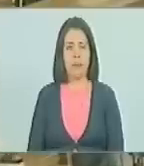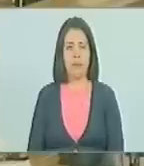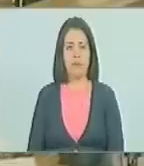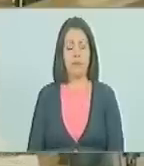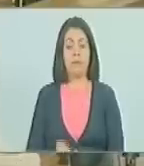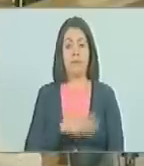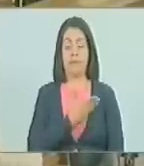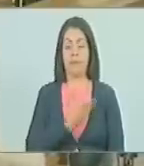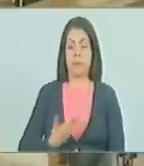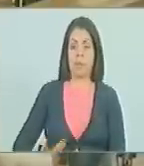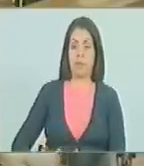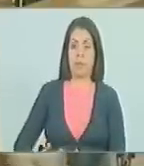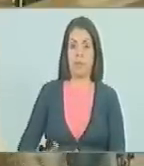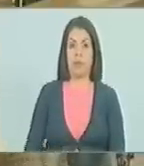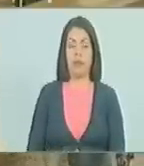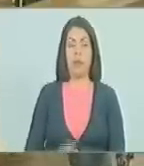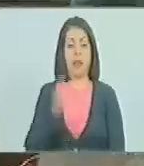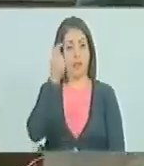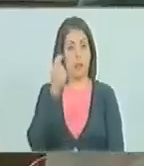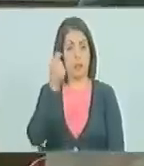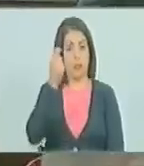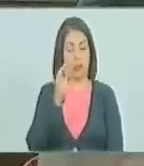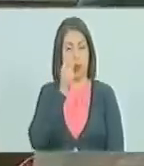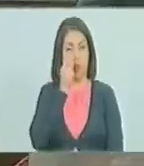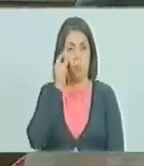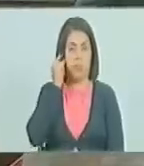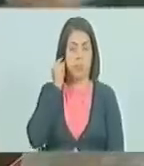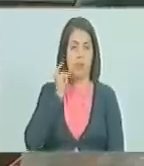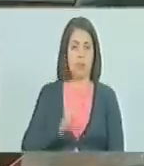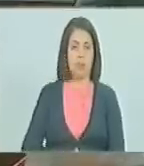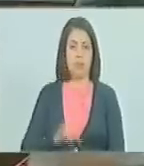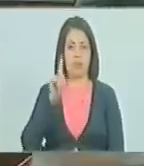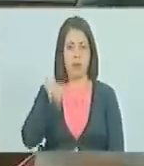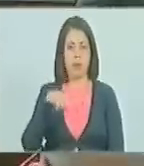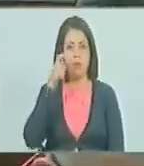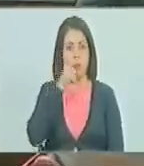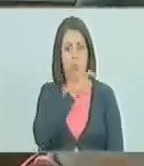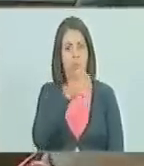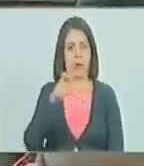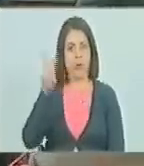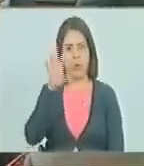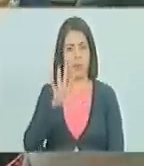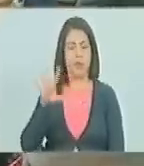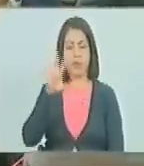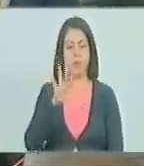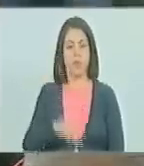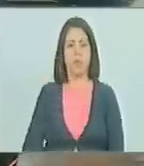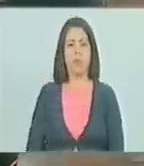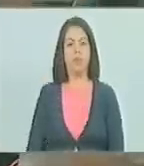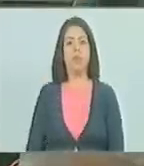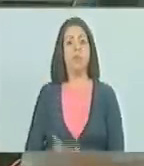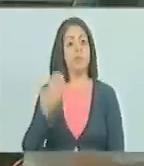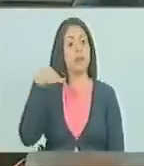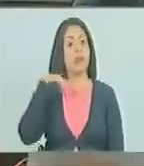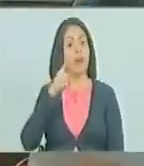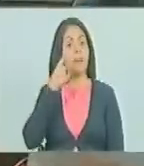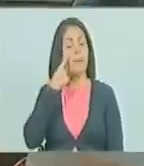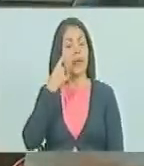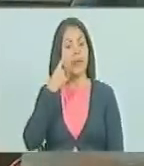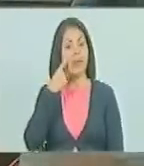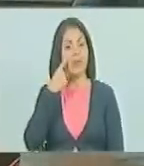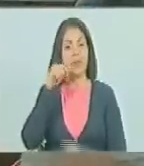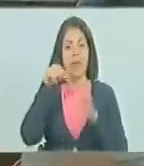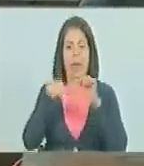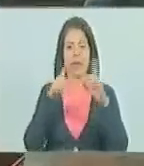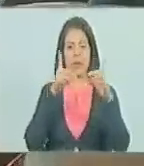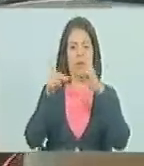Señor presidente, colegas parlamentarios y por supuesto el pueblo de Venezuela que quizás está muy pendiente de